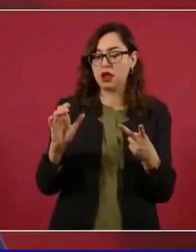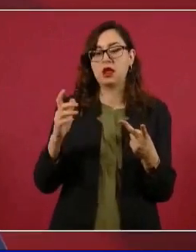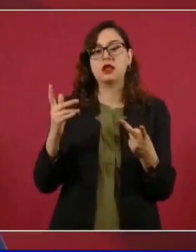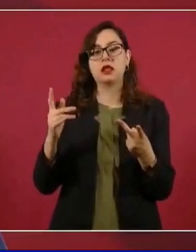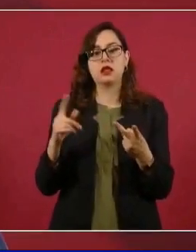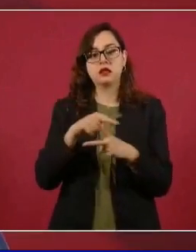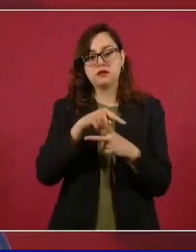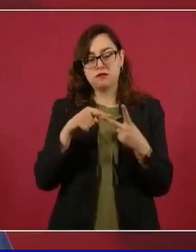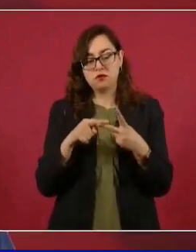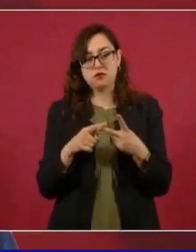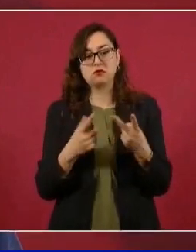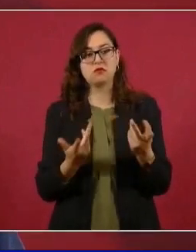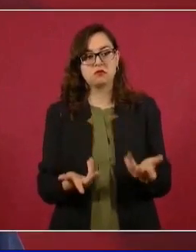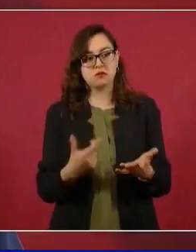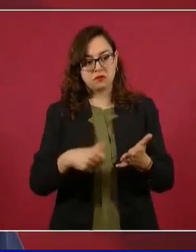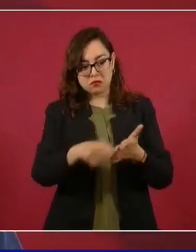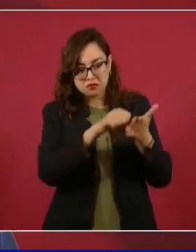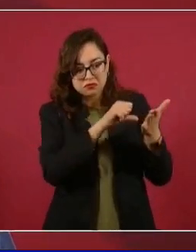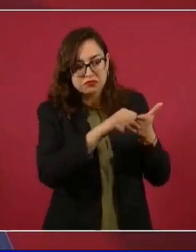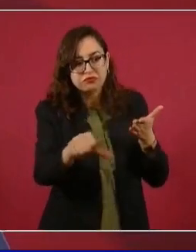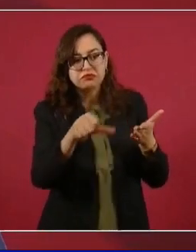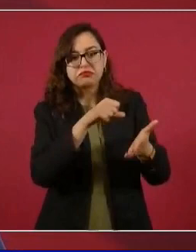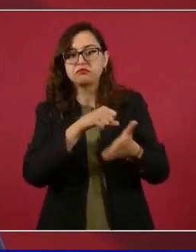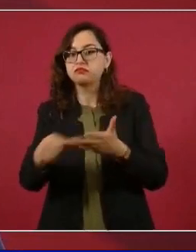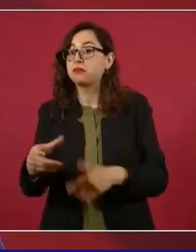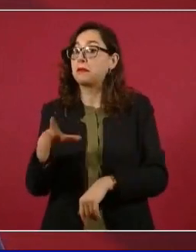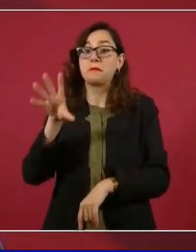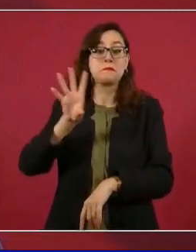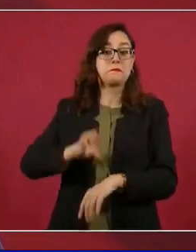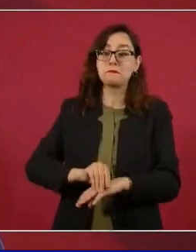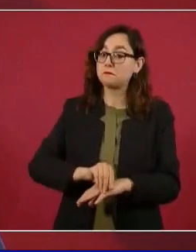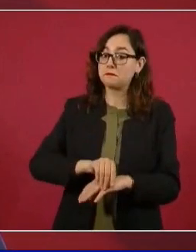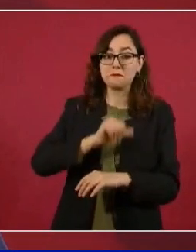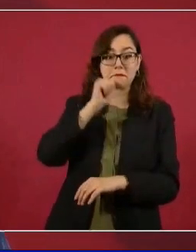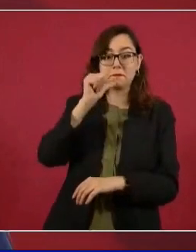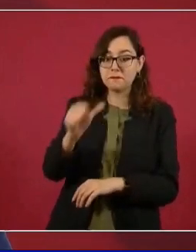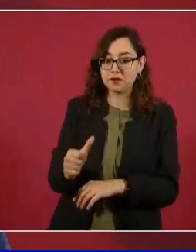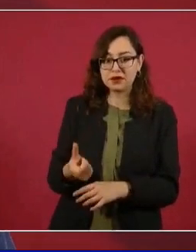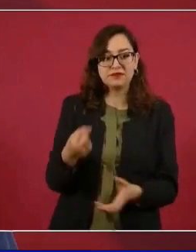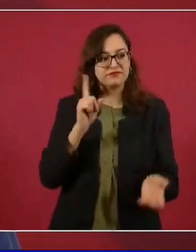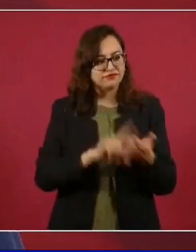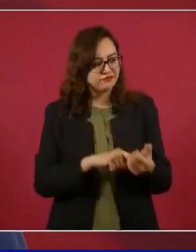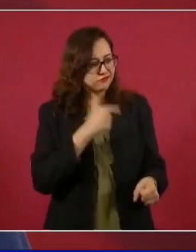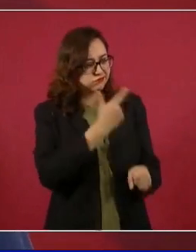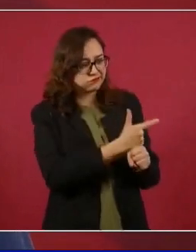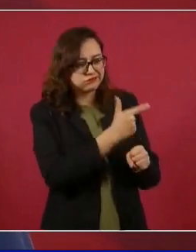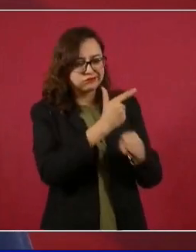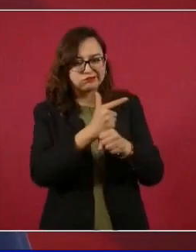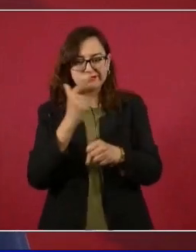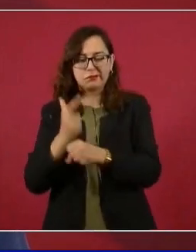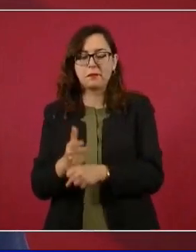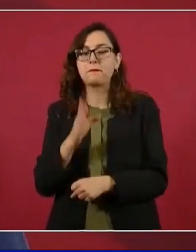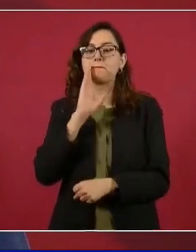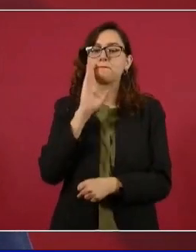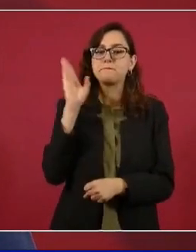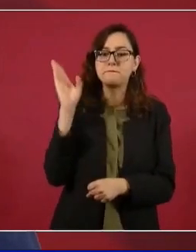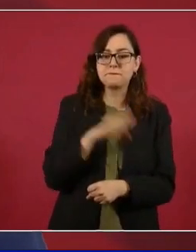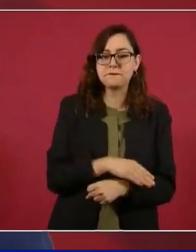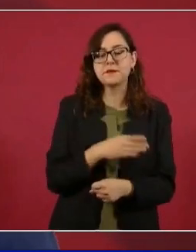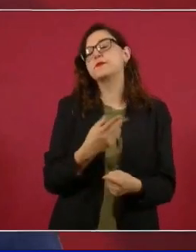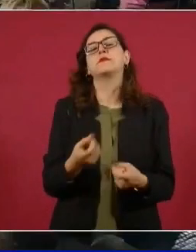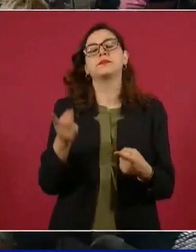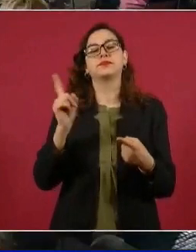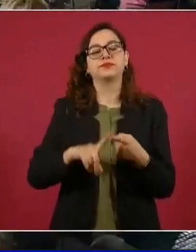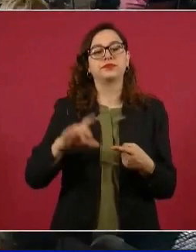dejaron colocar los sellos a pesar de que encontramos irregularidades en esta gasolinera Bravo de